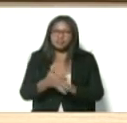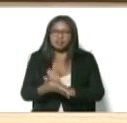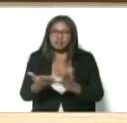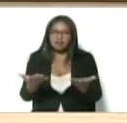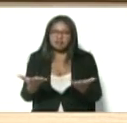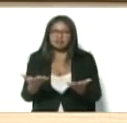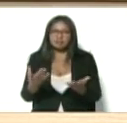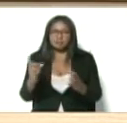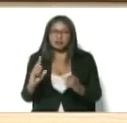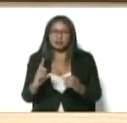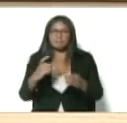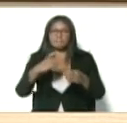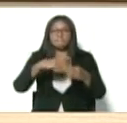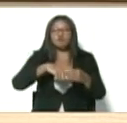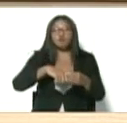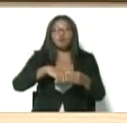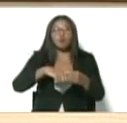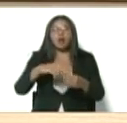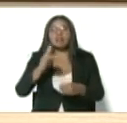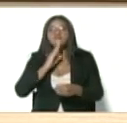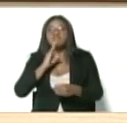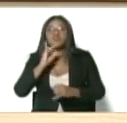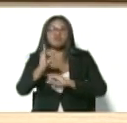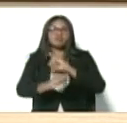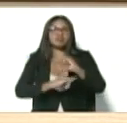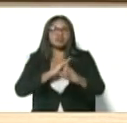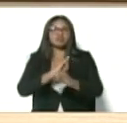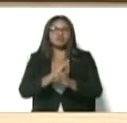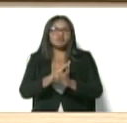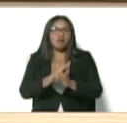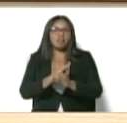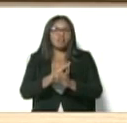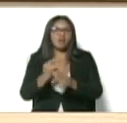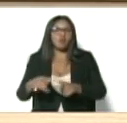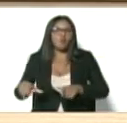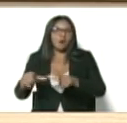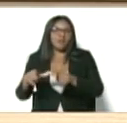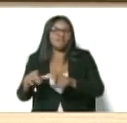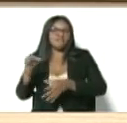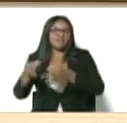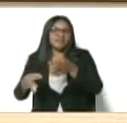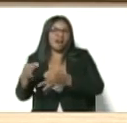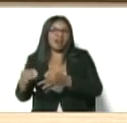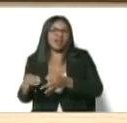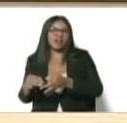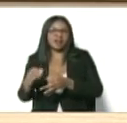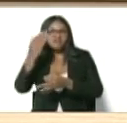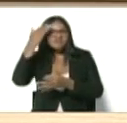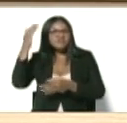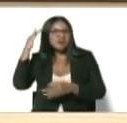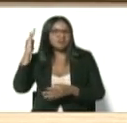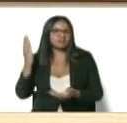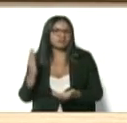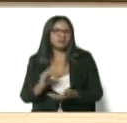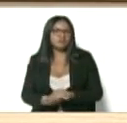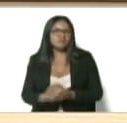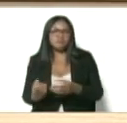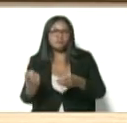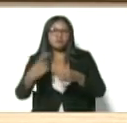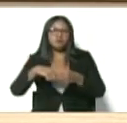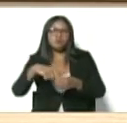entre a la banca internacional a través de paraísos fiscales y blanquean para que entre a las cuentas